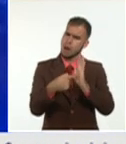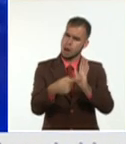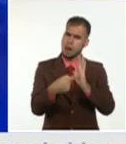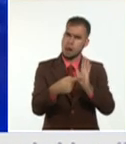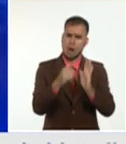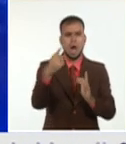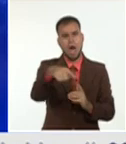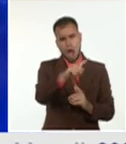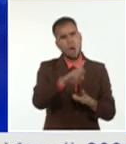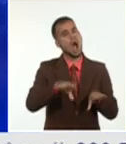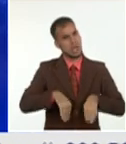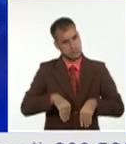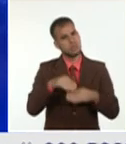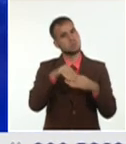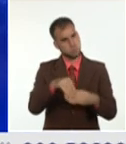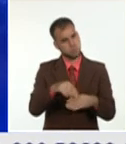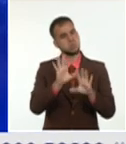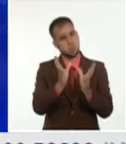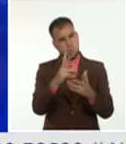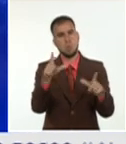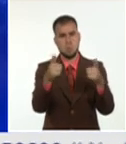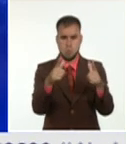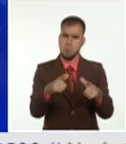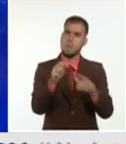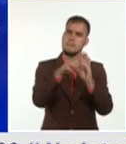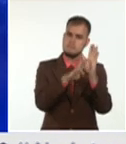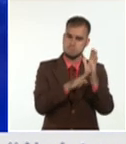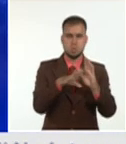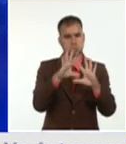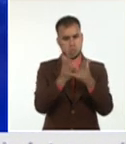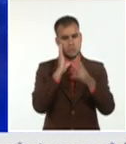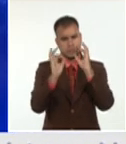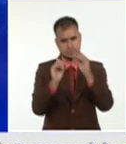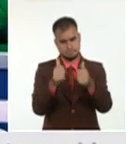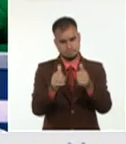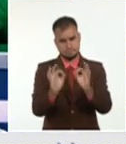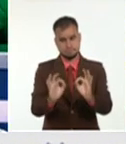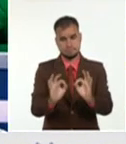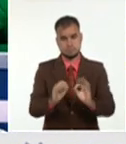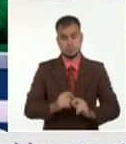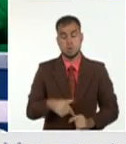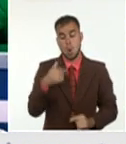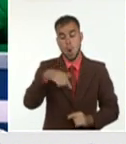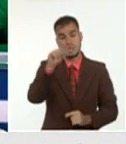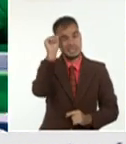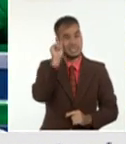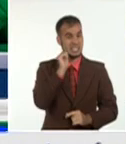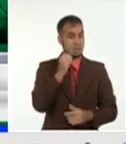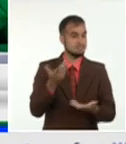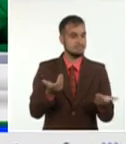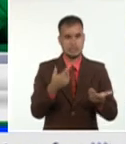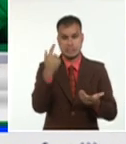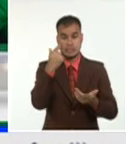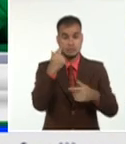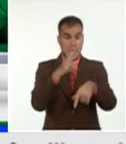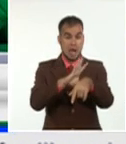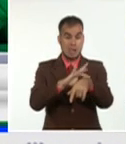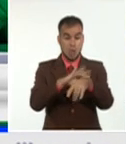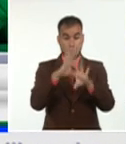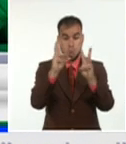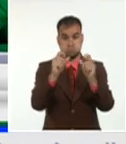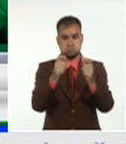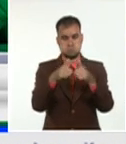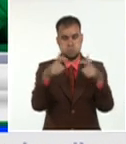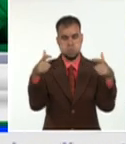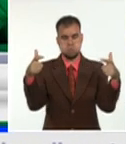ocasiones que aquí se dan. Hoy un mal sábado, indicadores muy elevados que